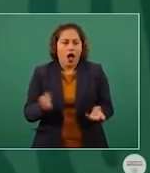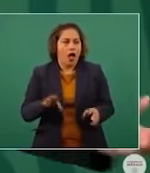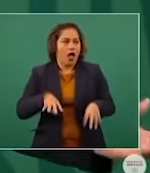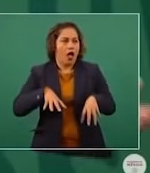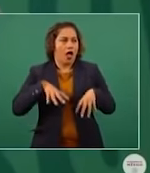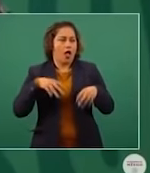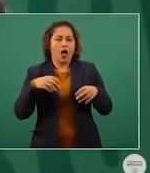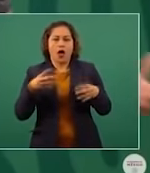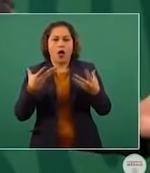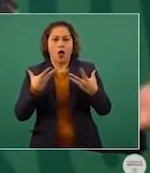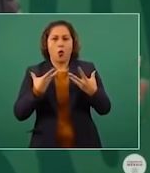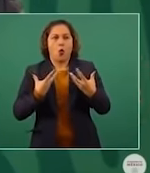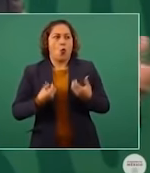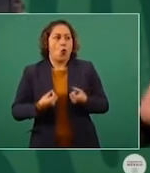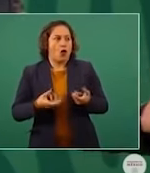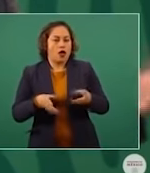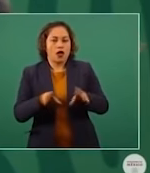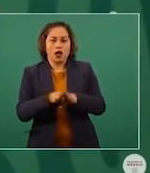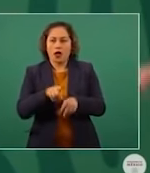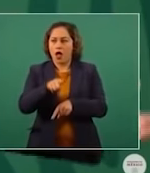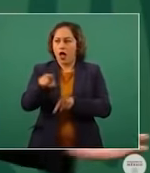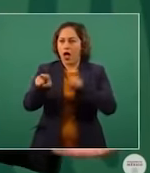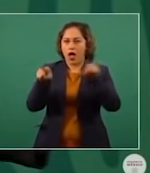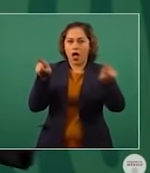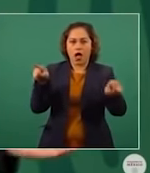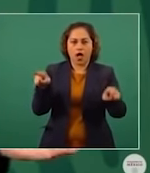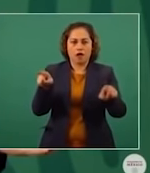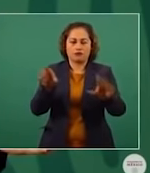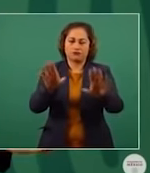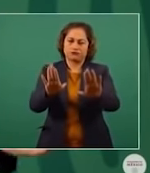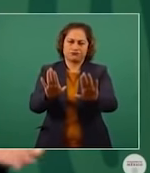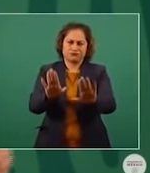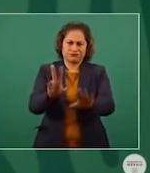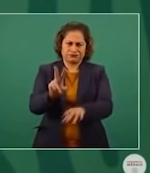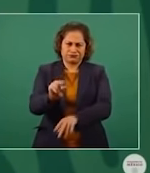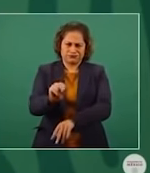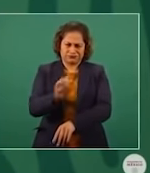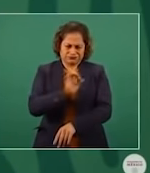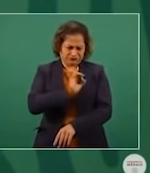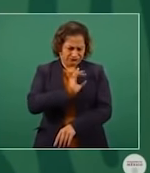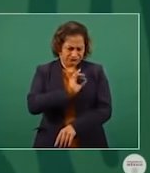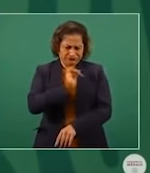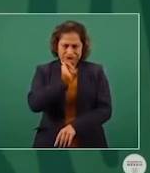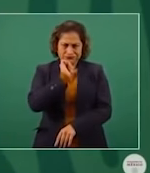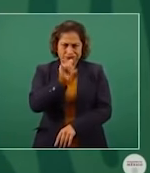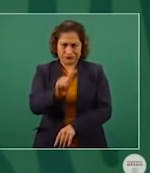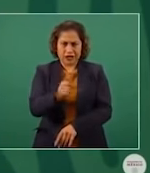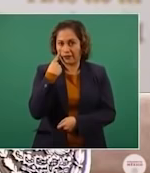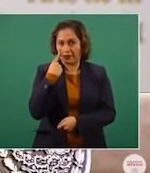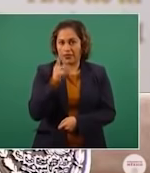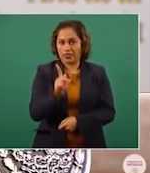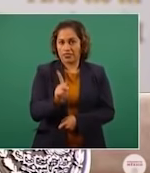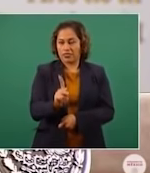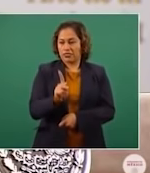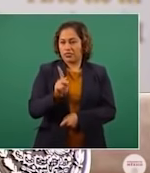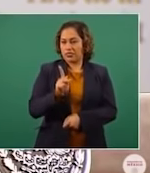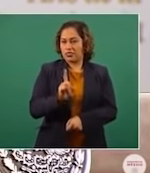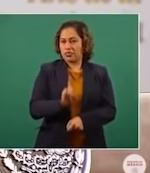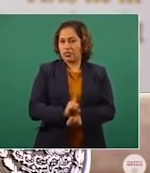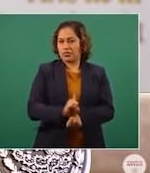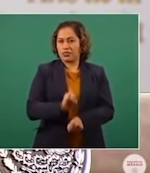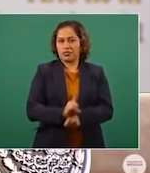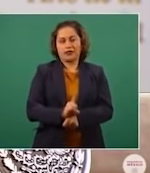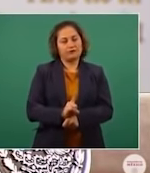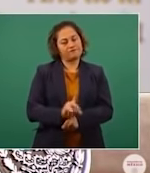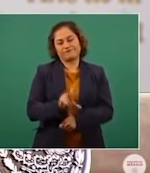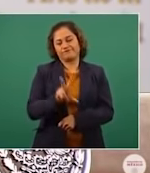ya vamos a llamar a las cosas por su nombre, ¿no? Nada de simulación. Siempre hay